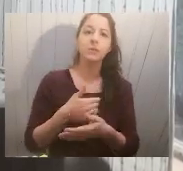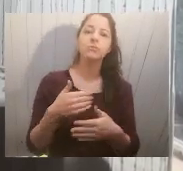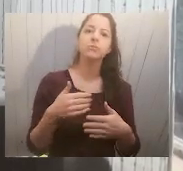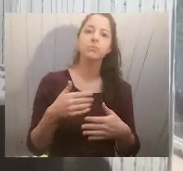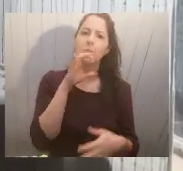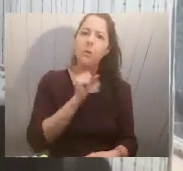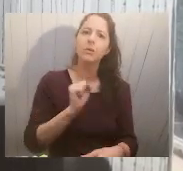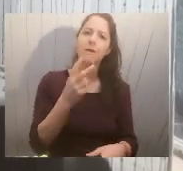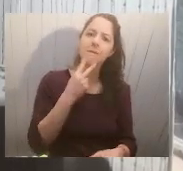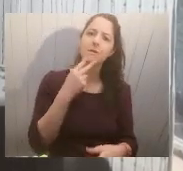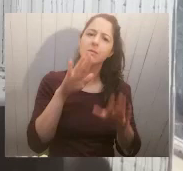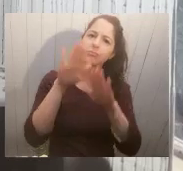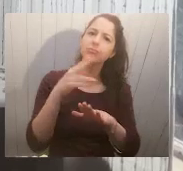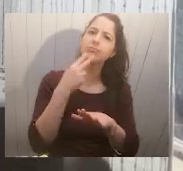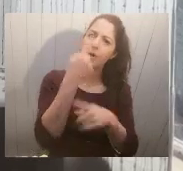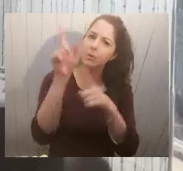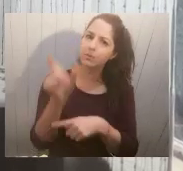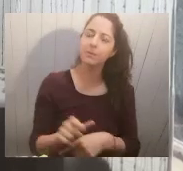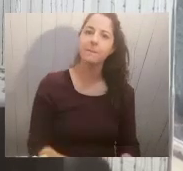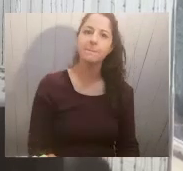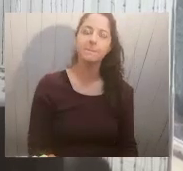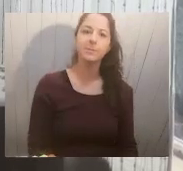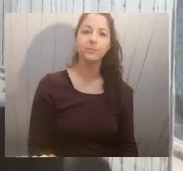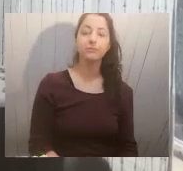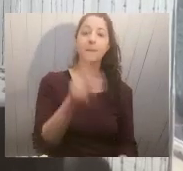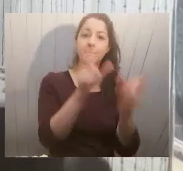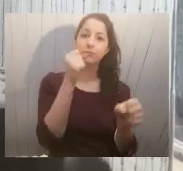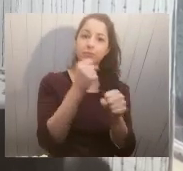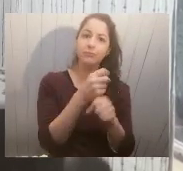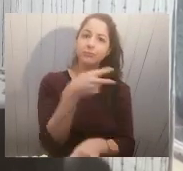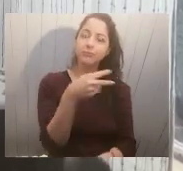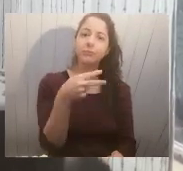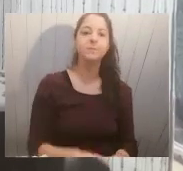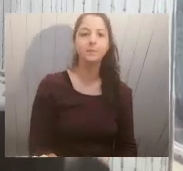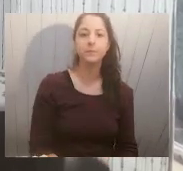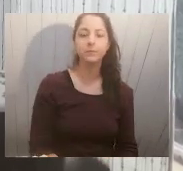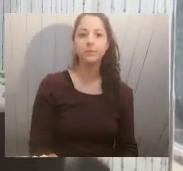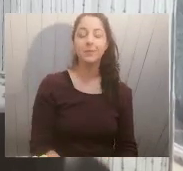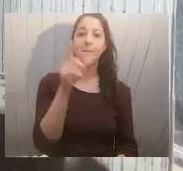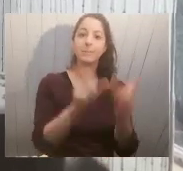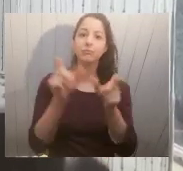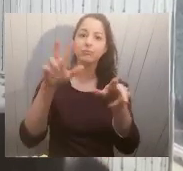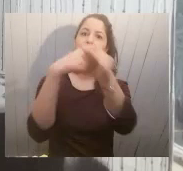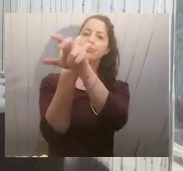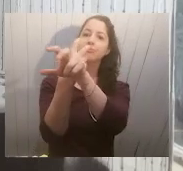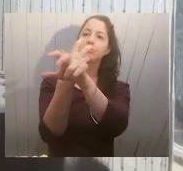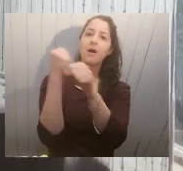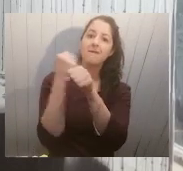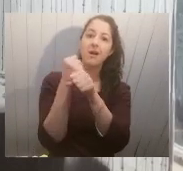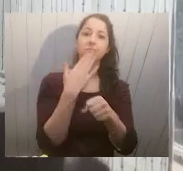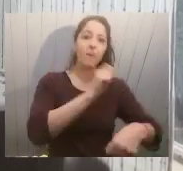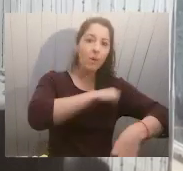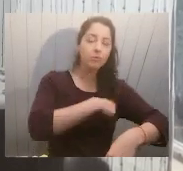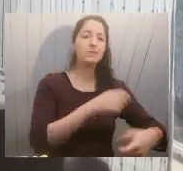remuneración alguna sosteniendo la vida de otras. A las trabajadoras sexuales, a las que teletrabajan mientras cocinan, lavan